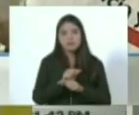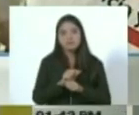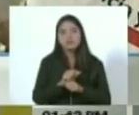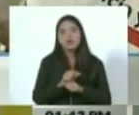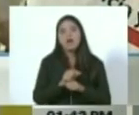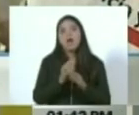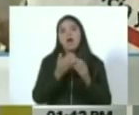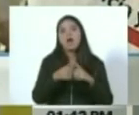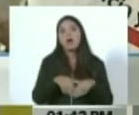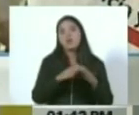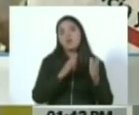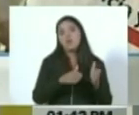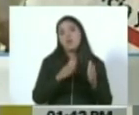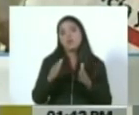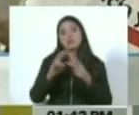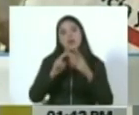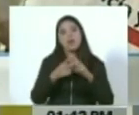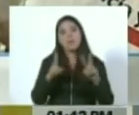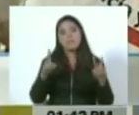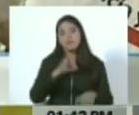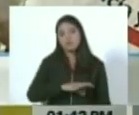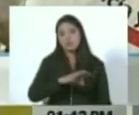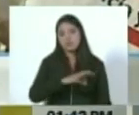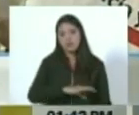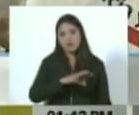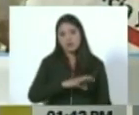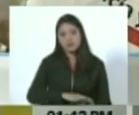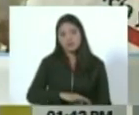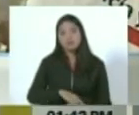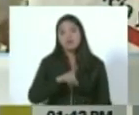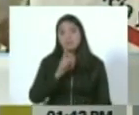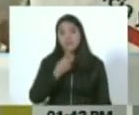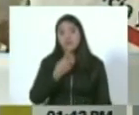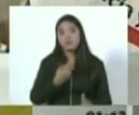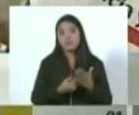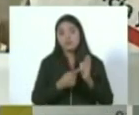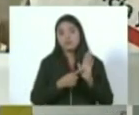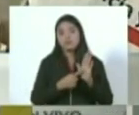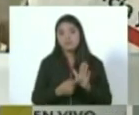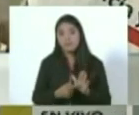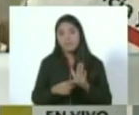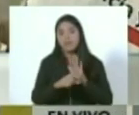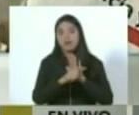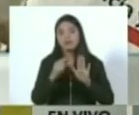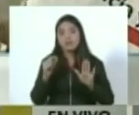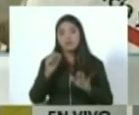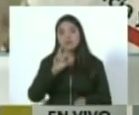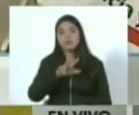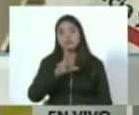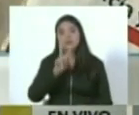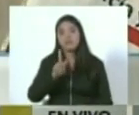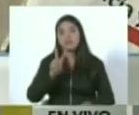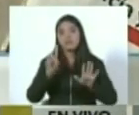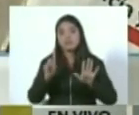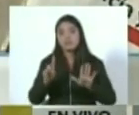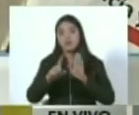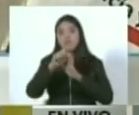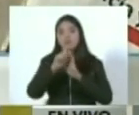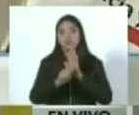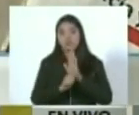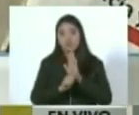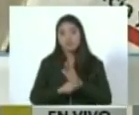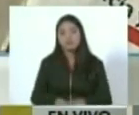orden interno y a la paz social, tal como lo establece el artículo 326 de nuestra